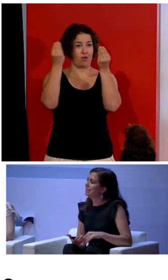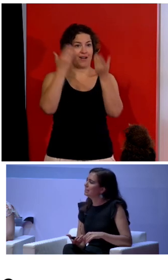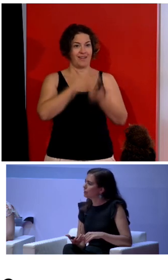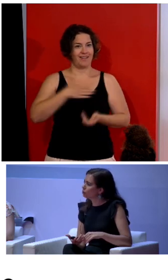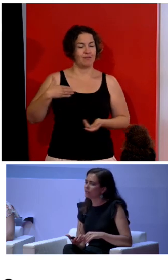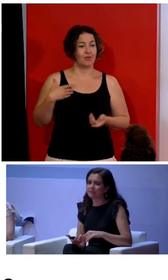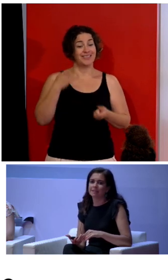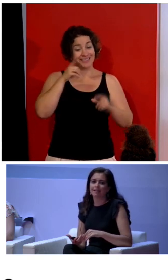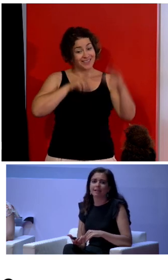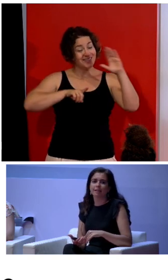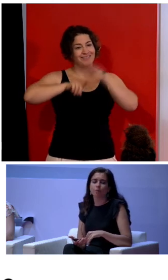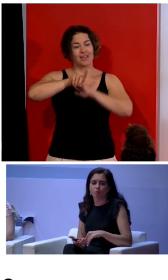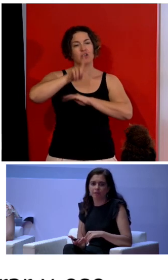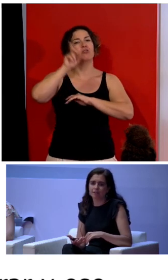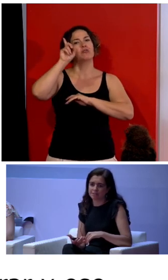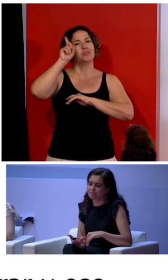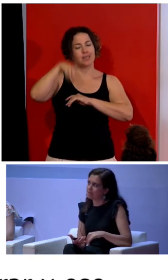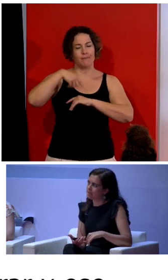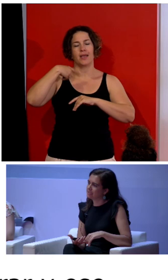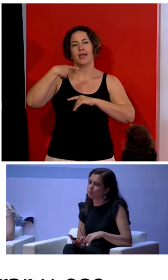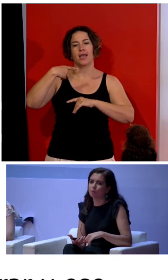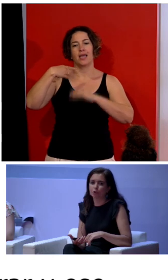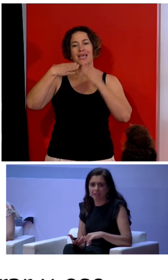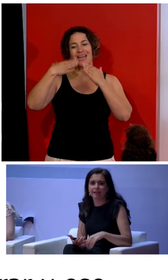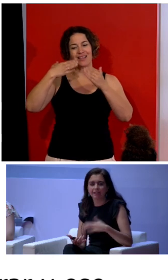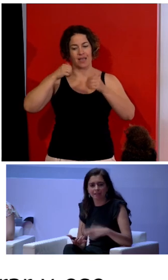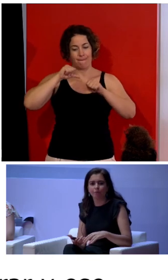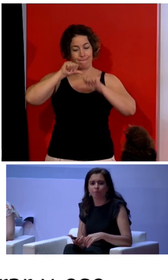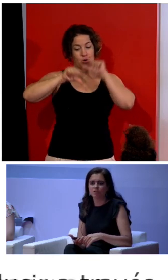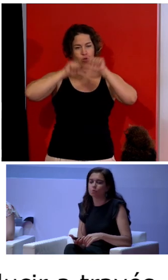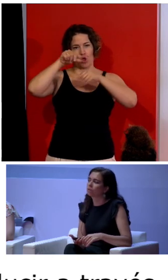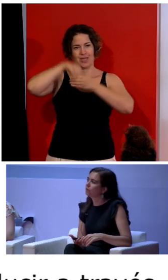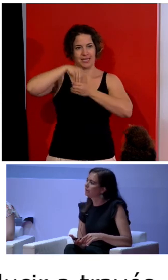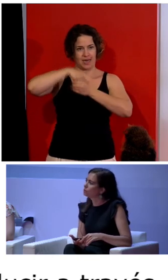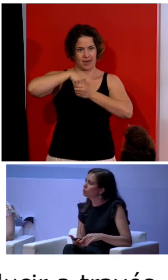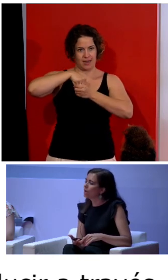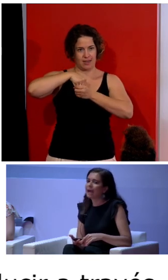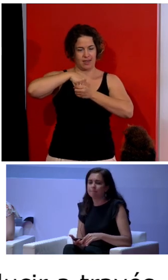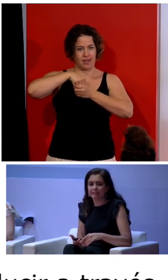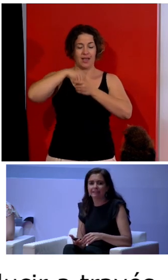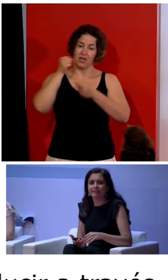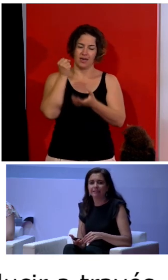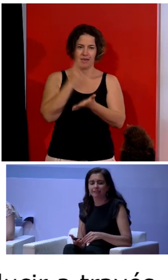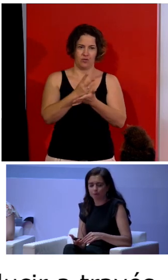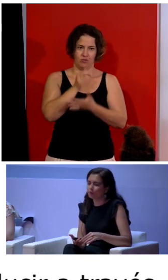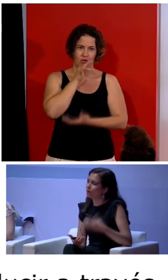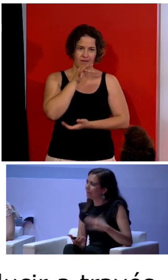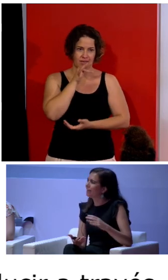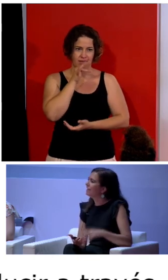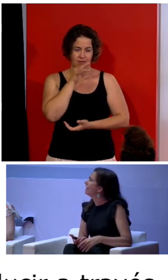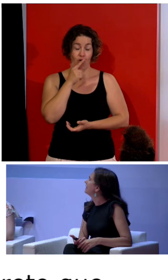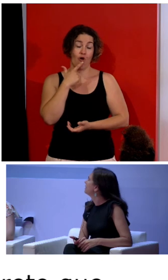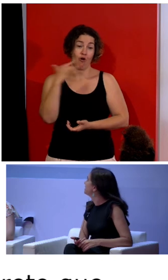ese desarrollo también se tiene que producir a través de esa promoción interna, que bueno, pues es un reto que tenemos ahí pendiente y bueno, que